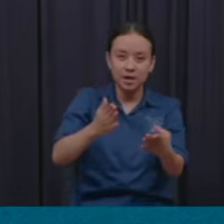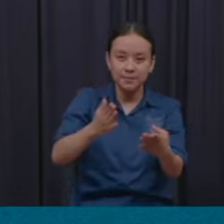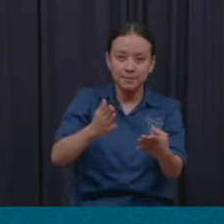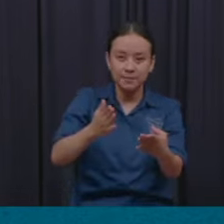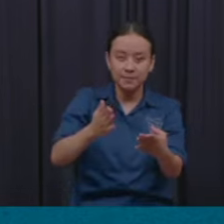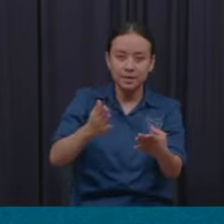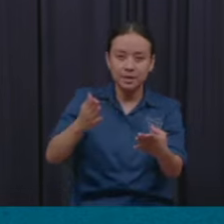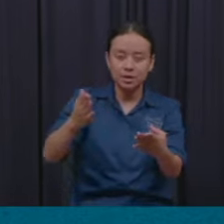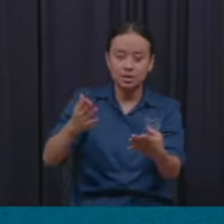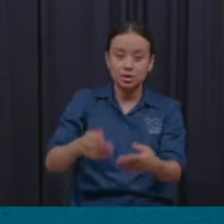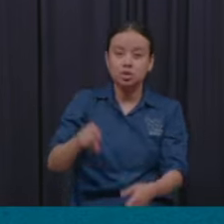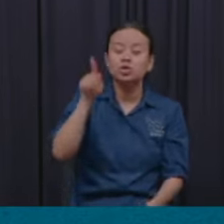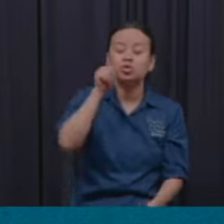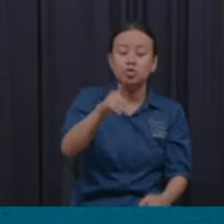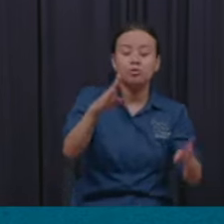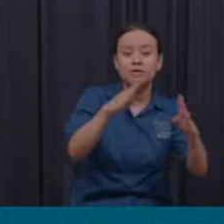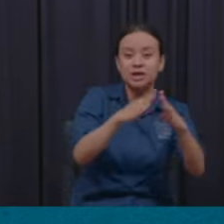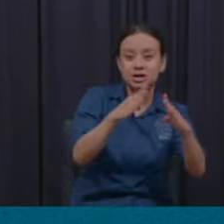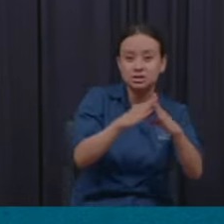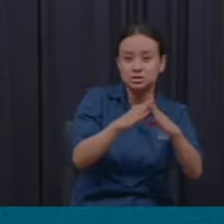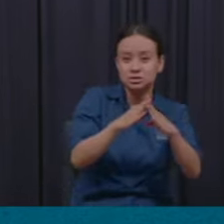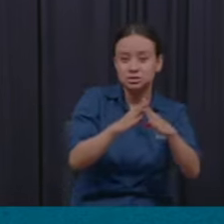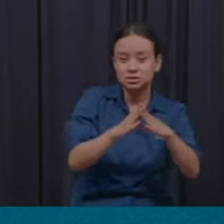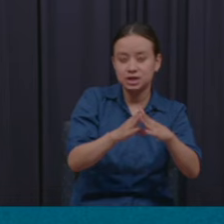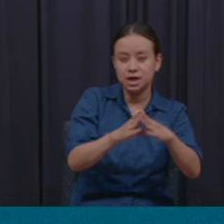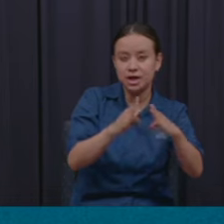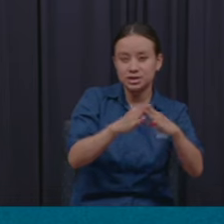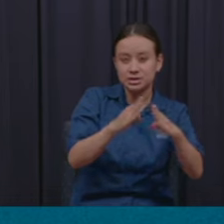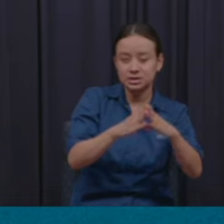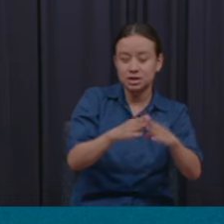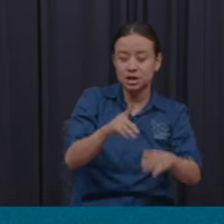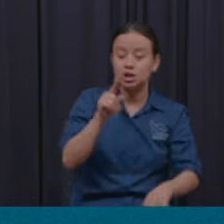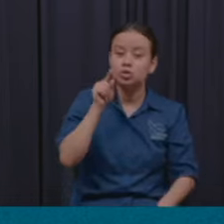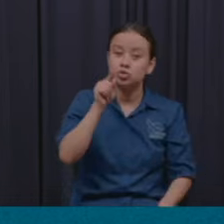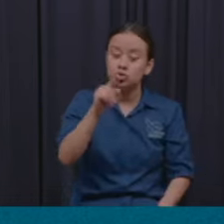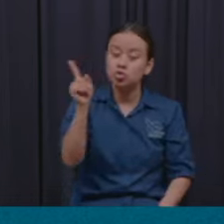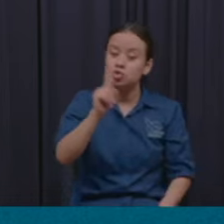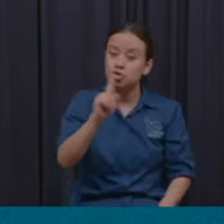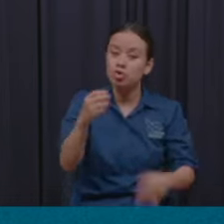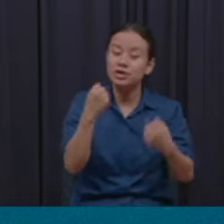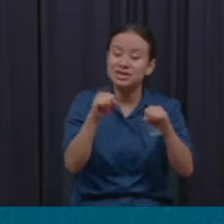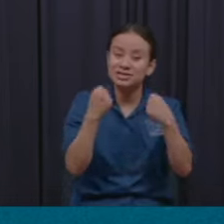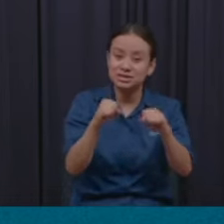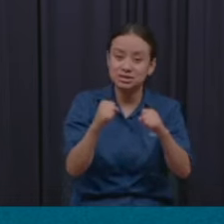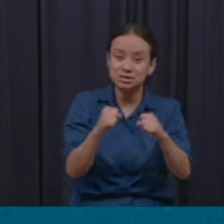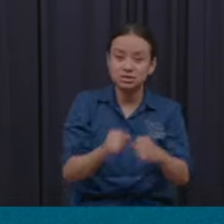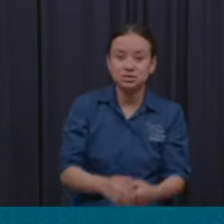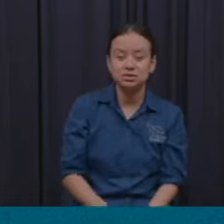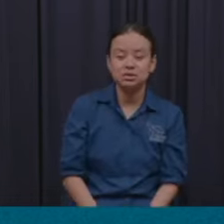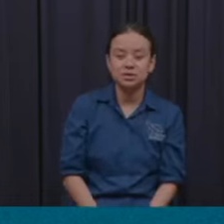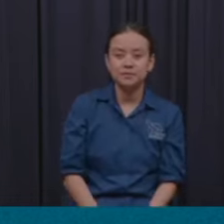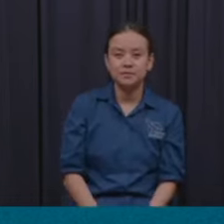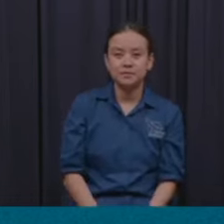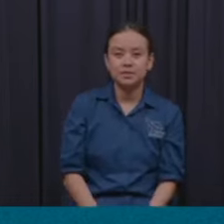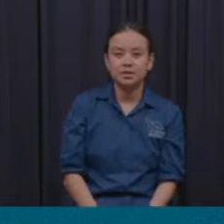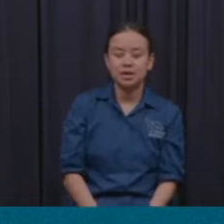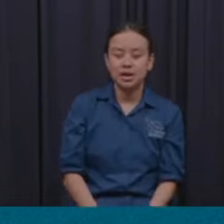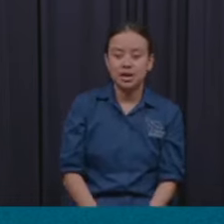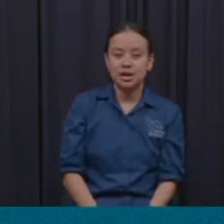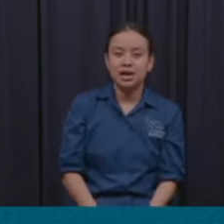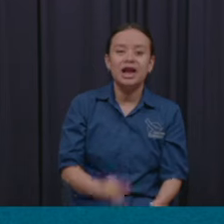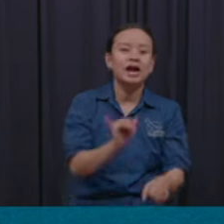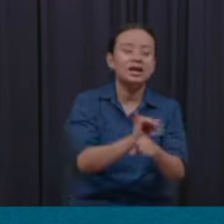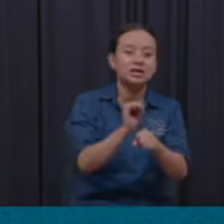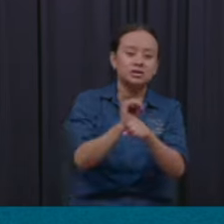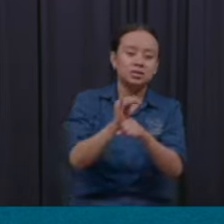que ustedes no construyeron. Van a tener ese lugar para ustedes. Y el pueblo tenía que ir a habitar en esas casas.